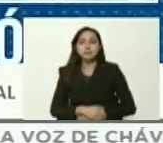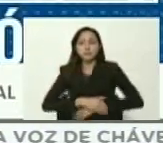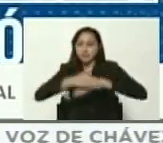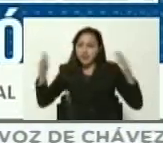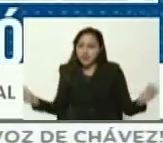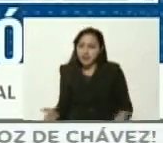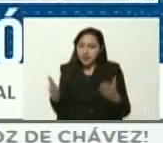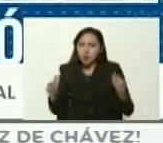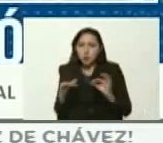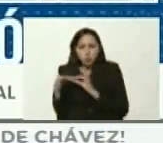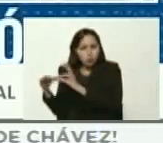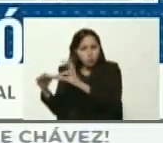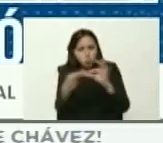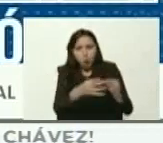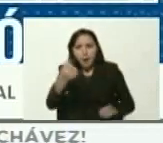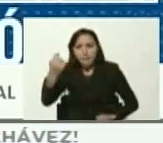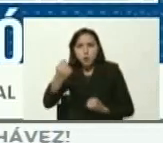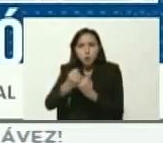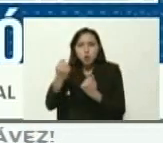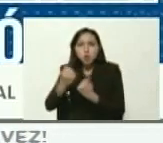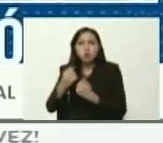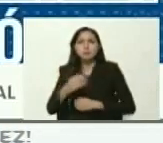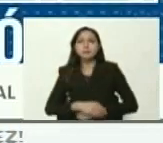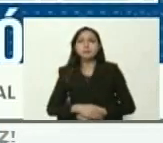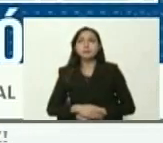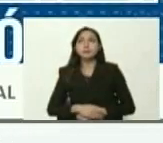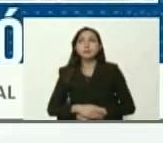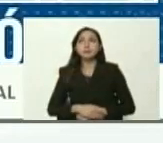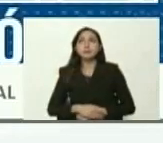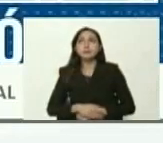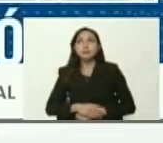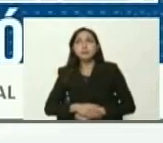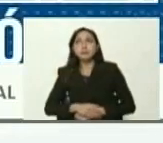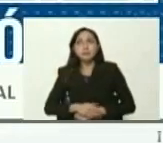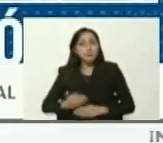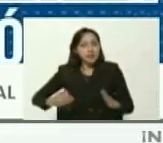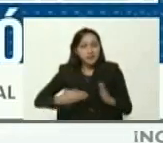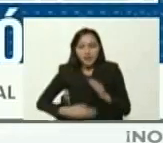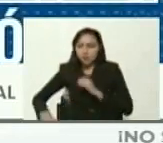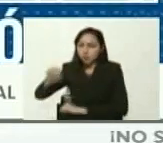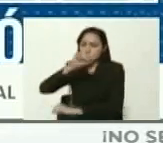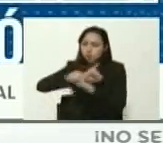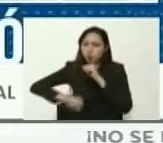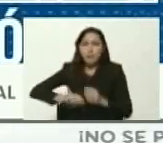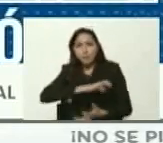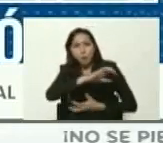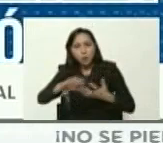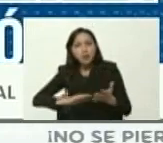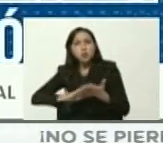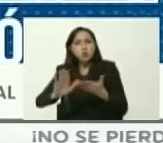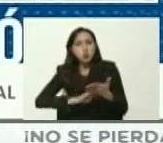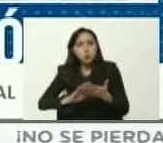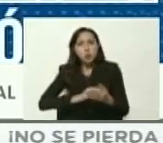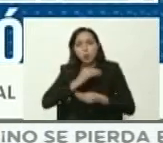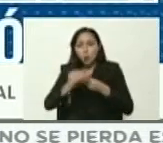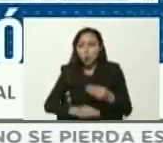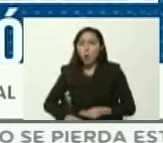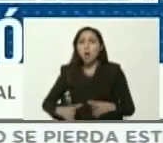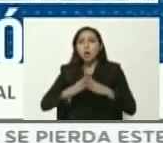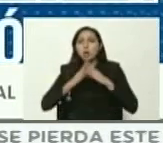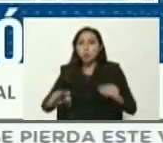perseverando, uniendo fuerzas, pasando obstáculos, resolviendo problemas, superando